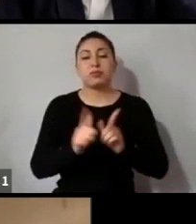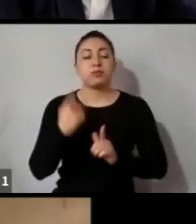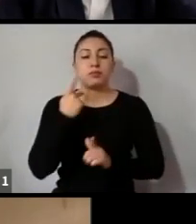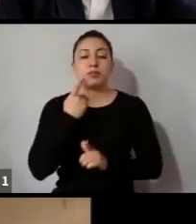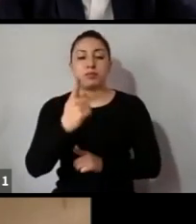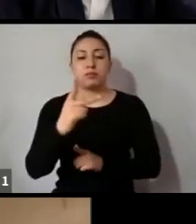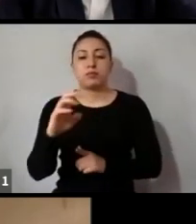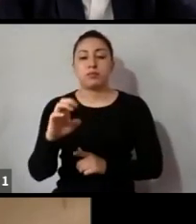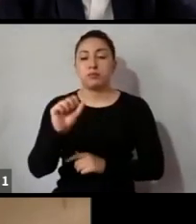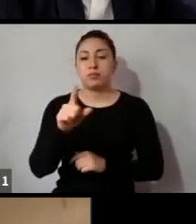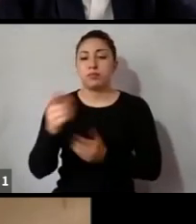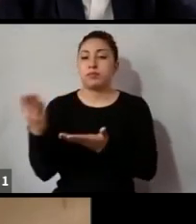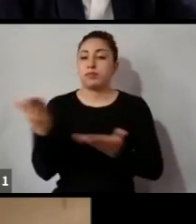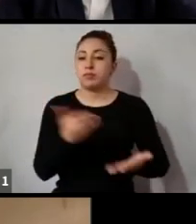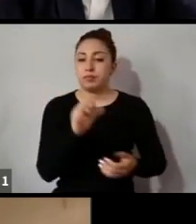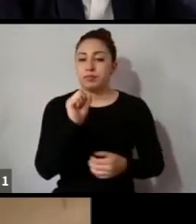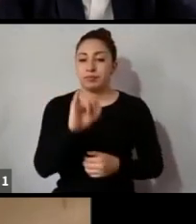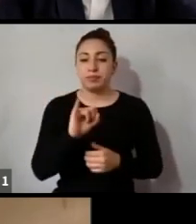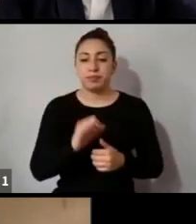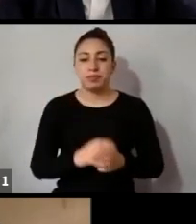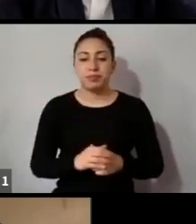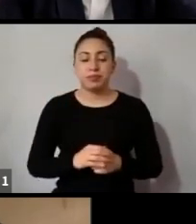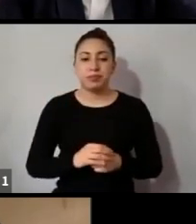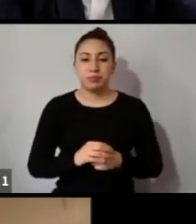Social. Presente.